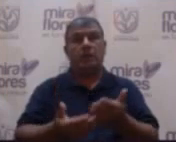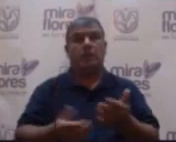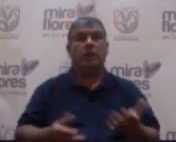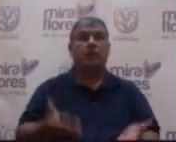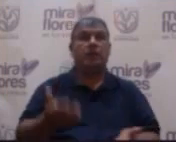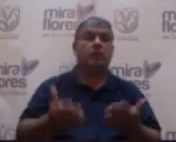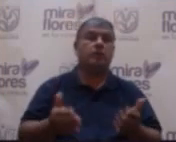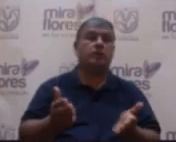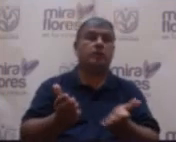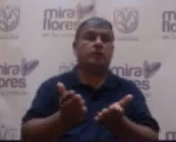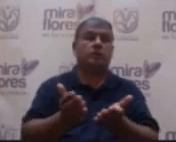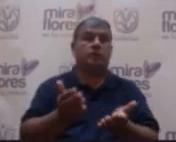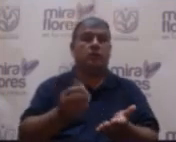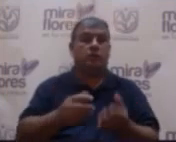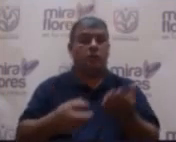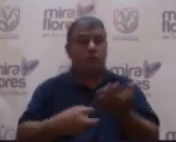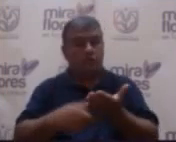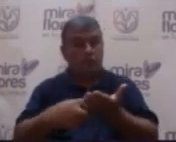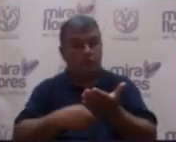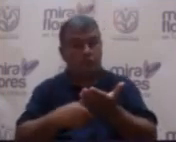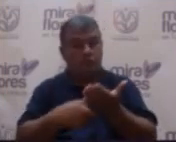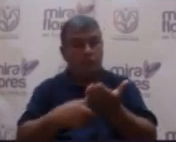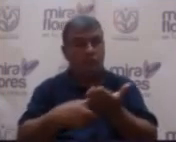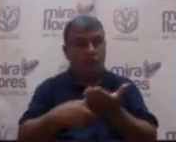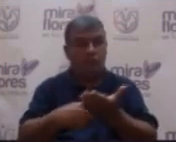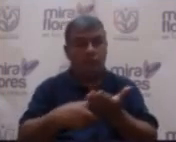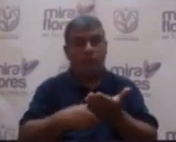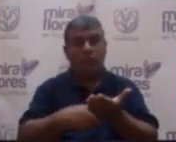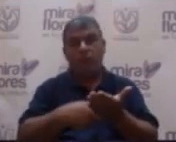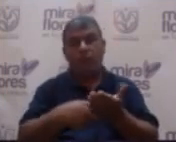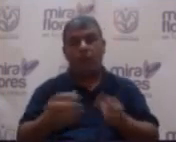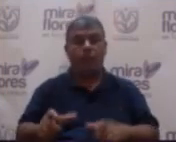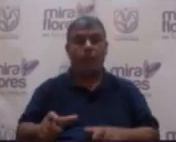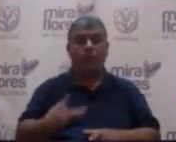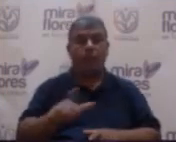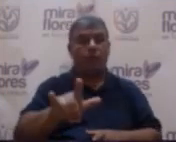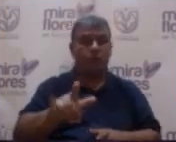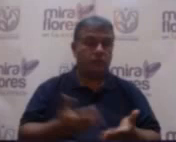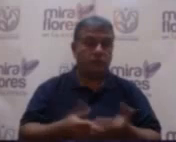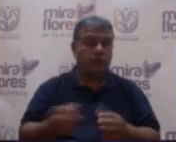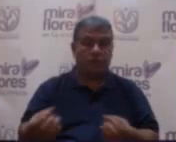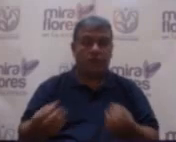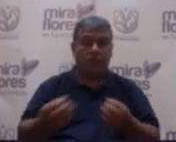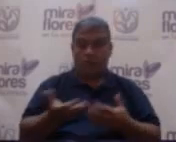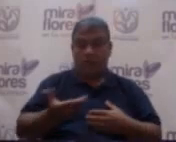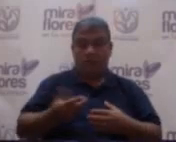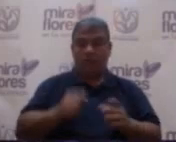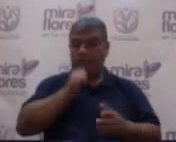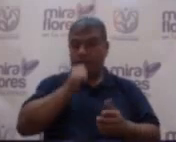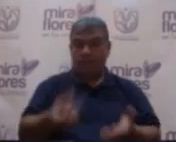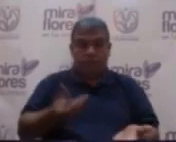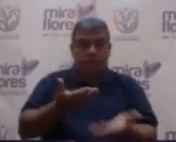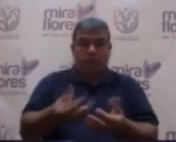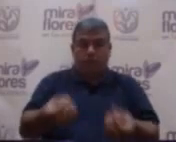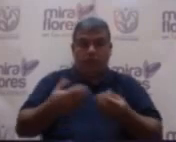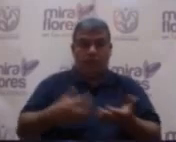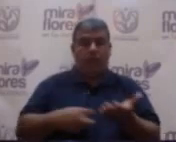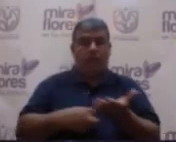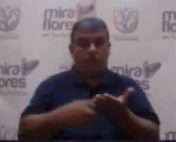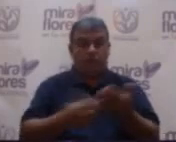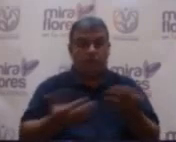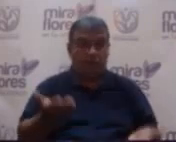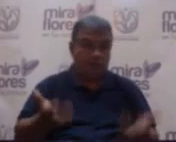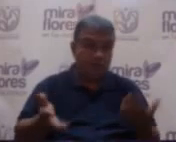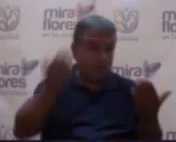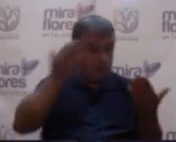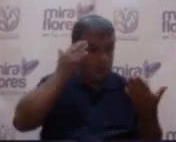sido invitado, pero hasta el momento no han llegado las confirmaciones de los boletos. No vaya a ser que esta situación